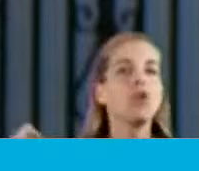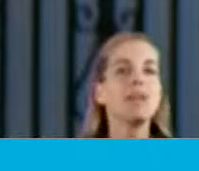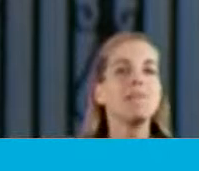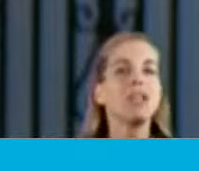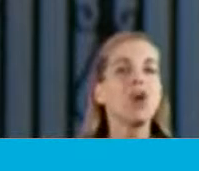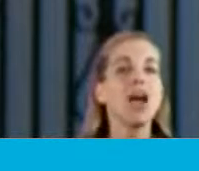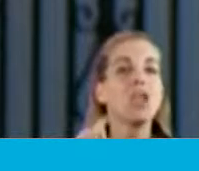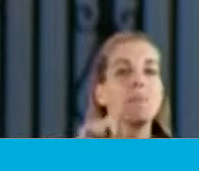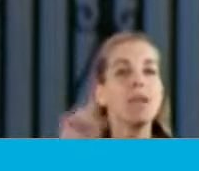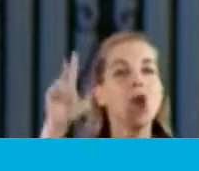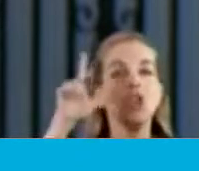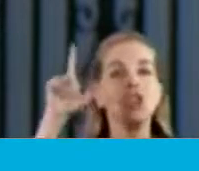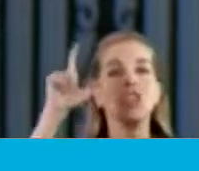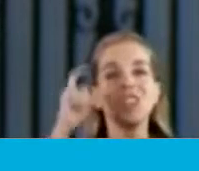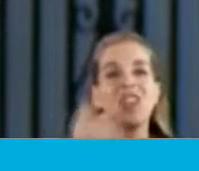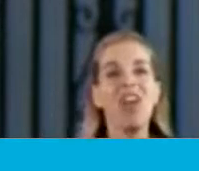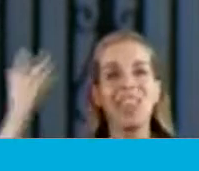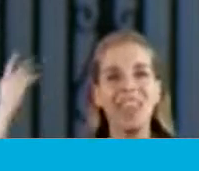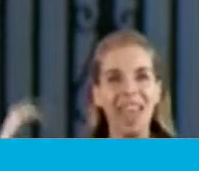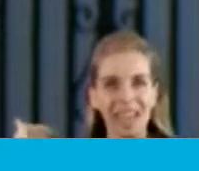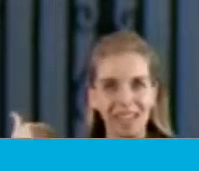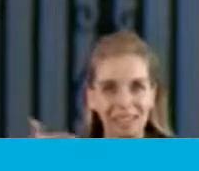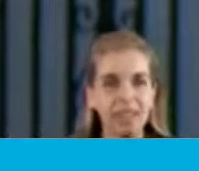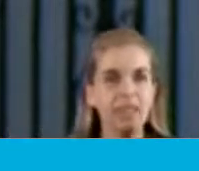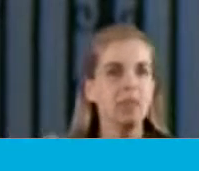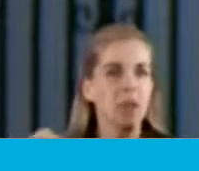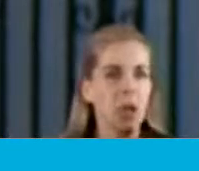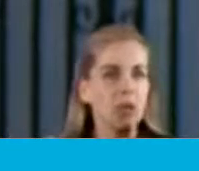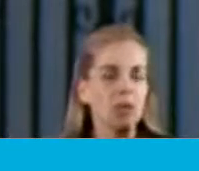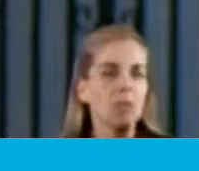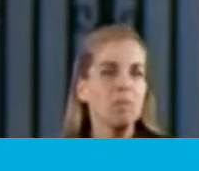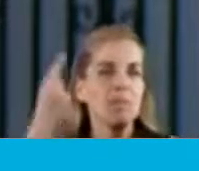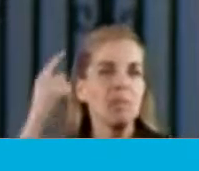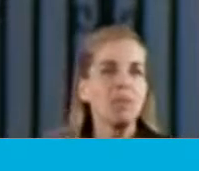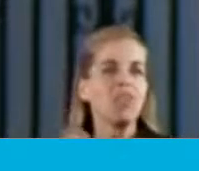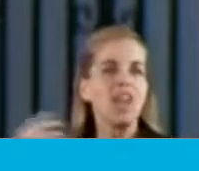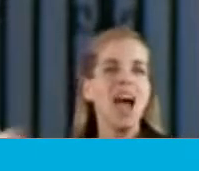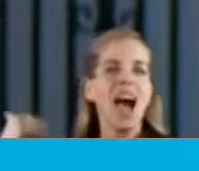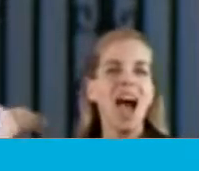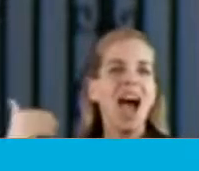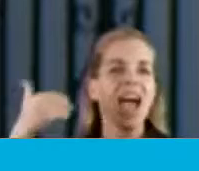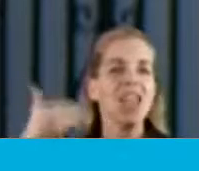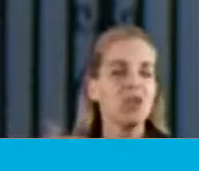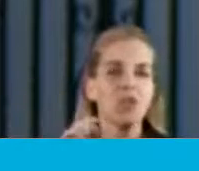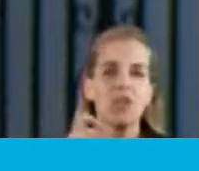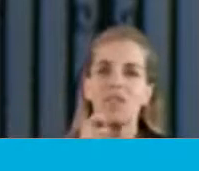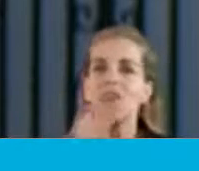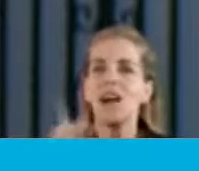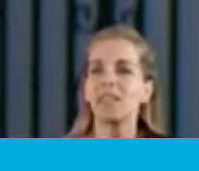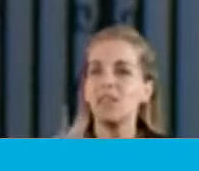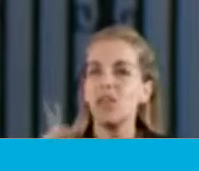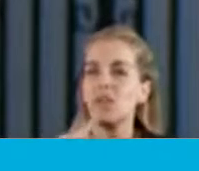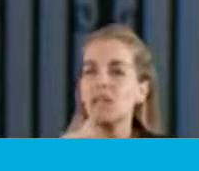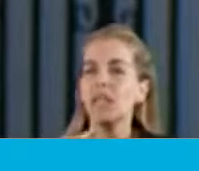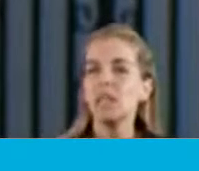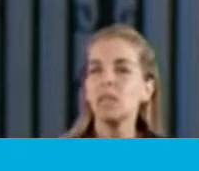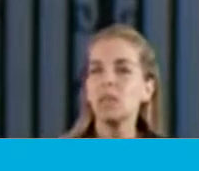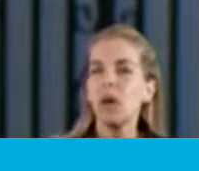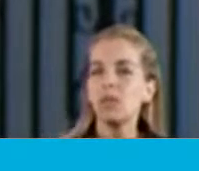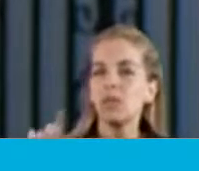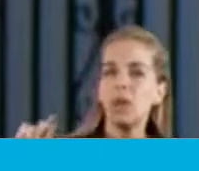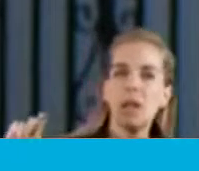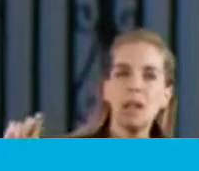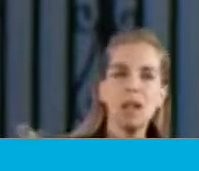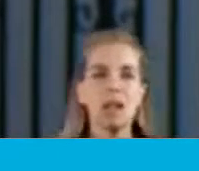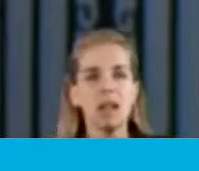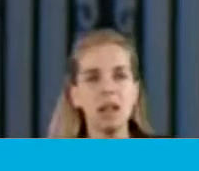1810. El tránsito de esos primeros años no fue fácil, para nada. No solo había un